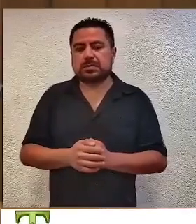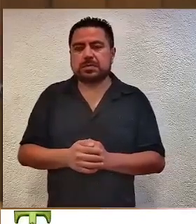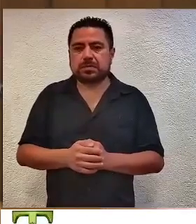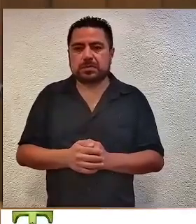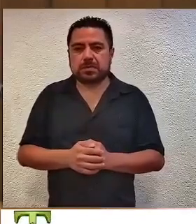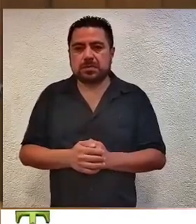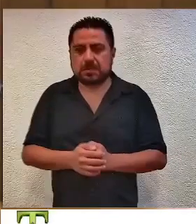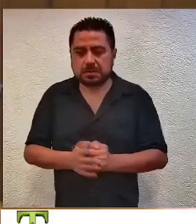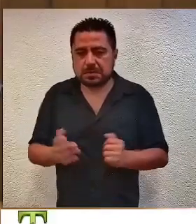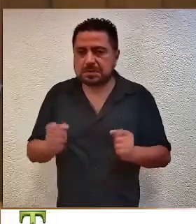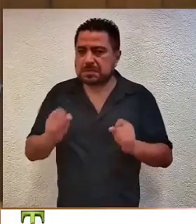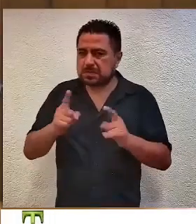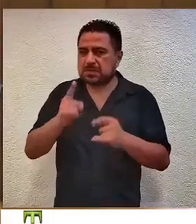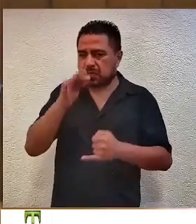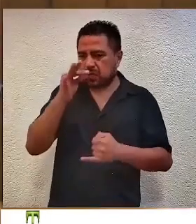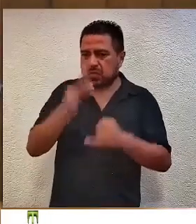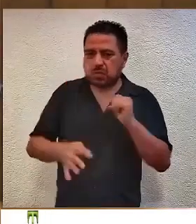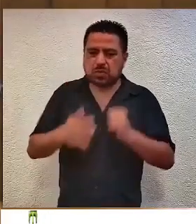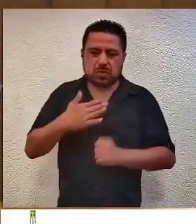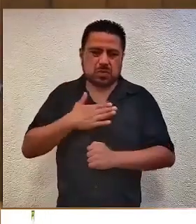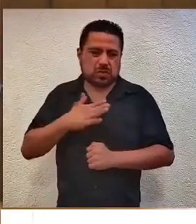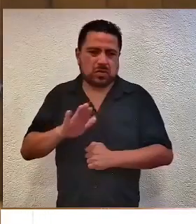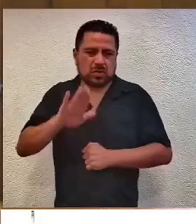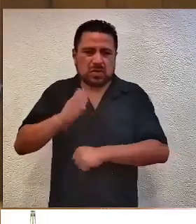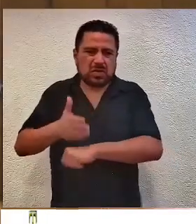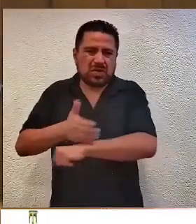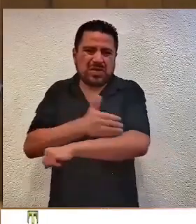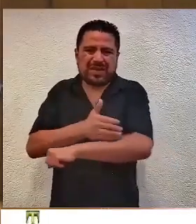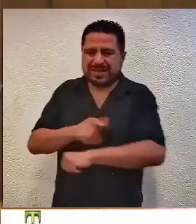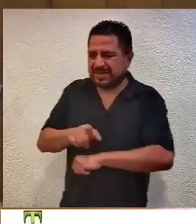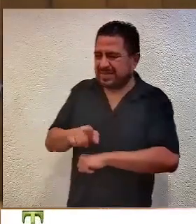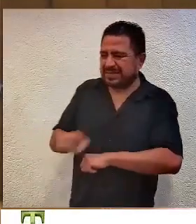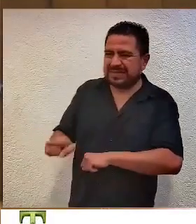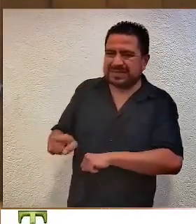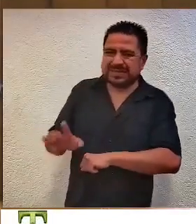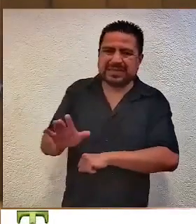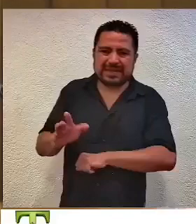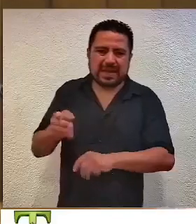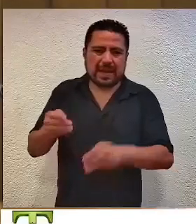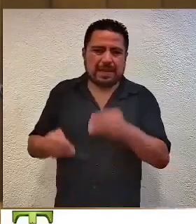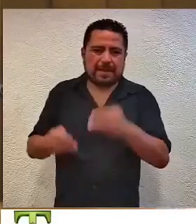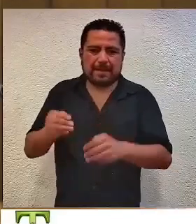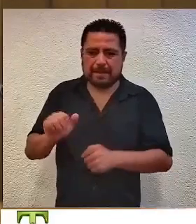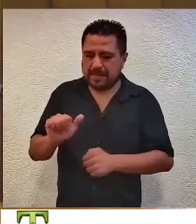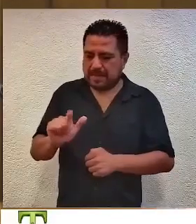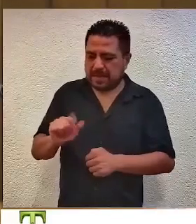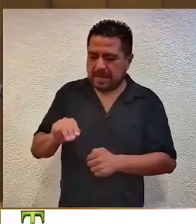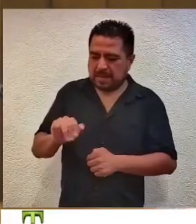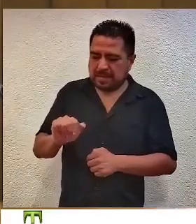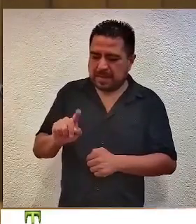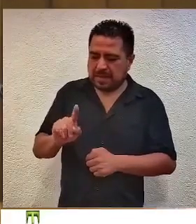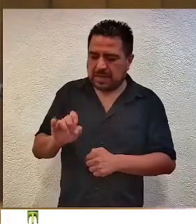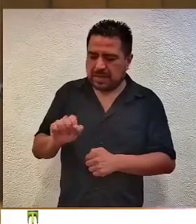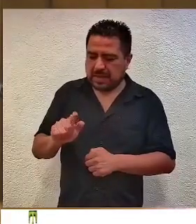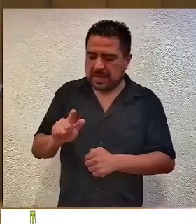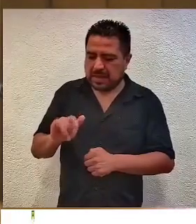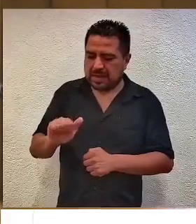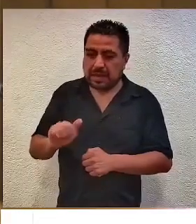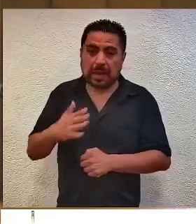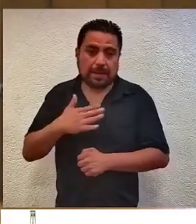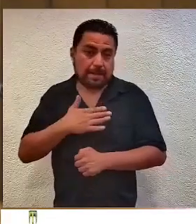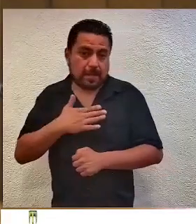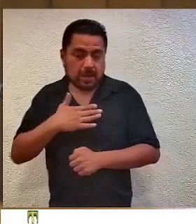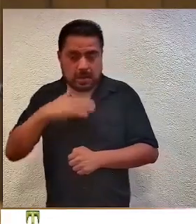Con esta última intervención de la compañera magistrada Almadelia, en mi